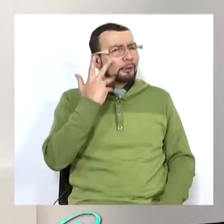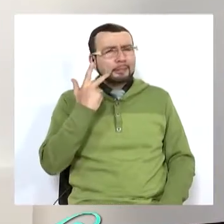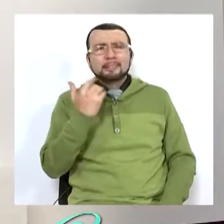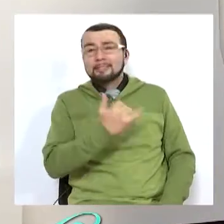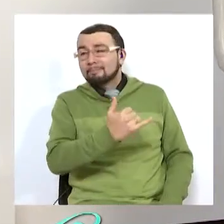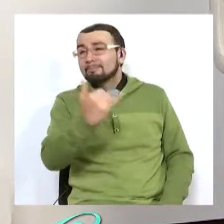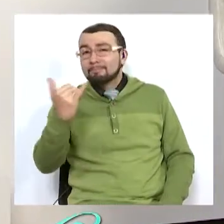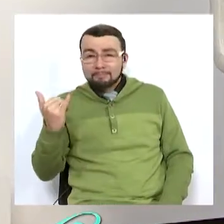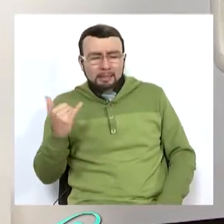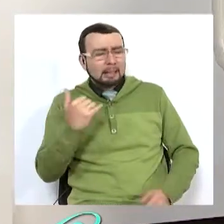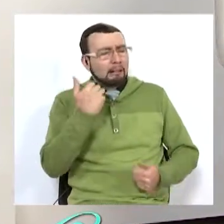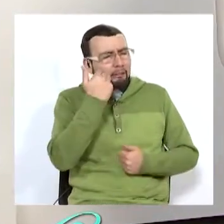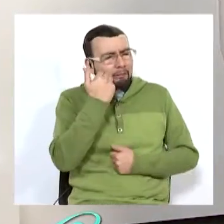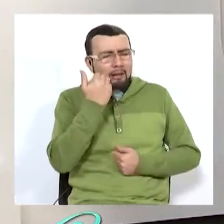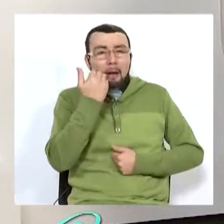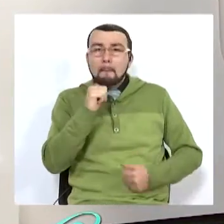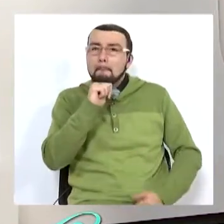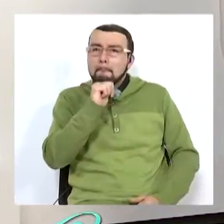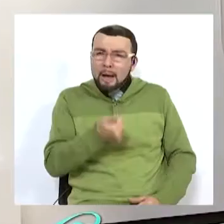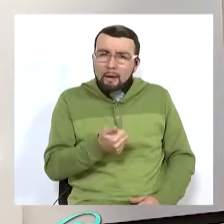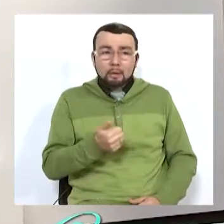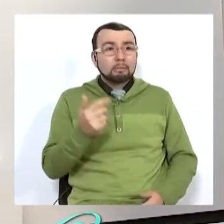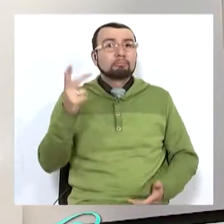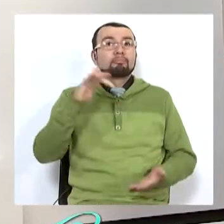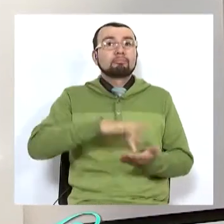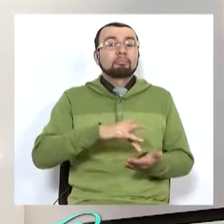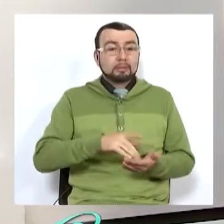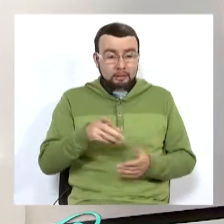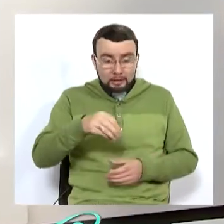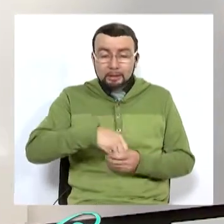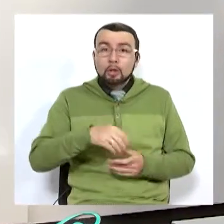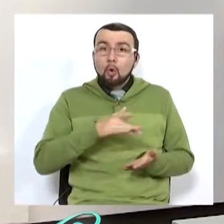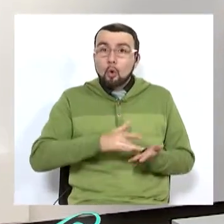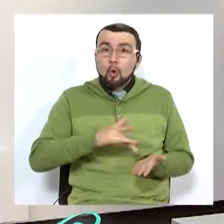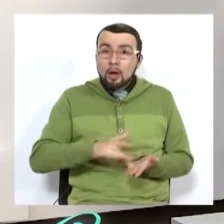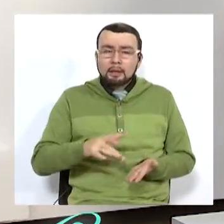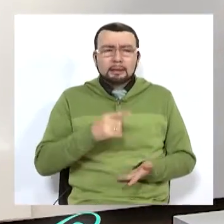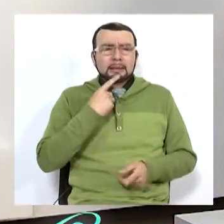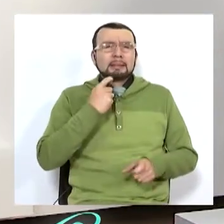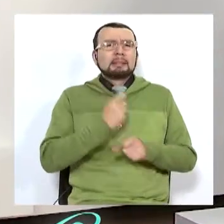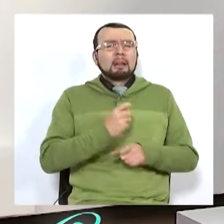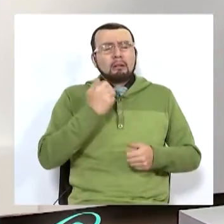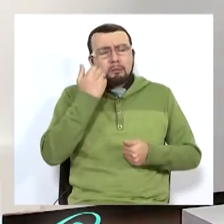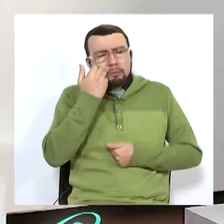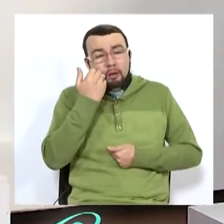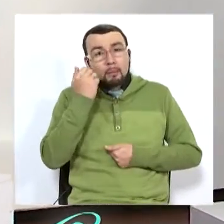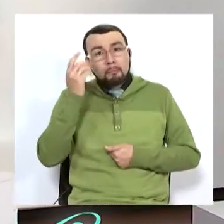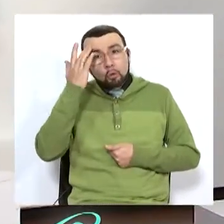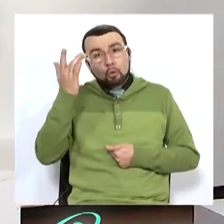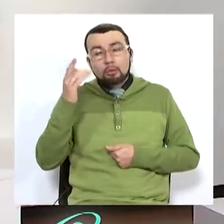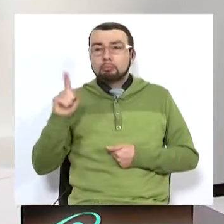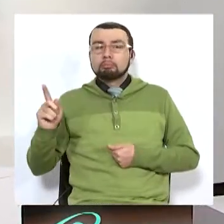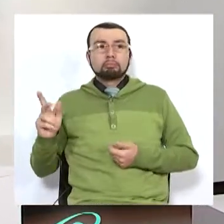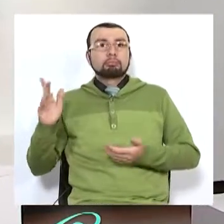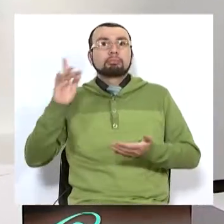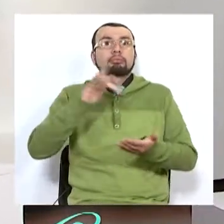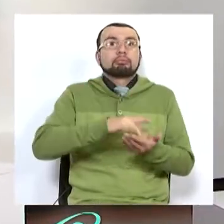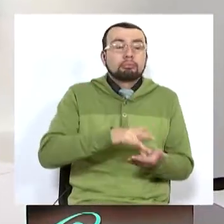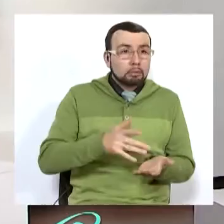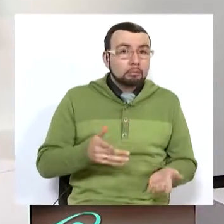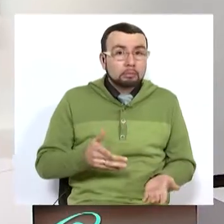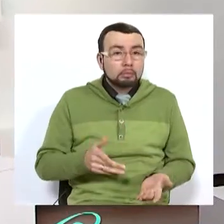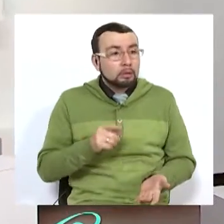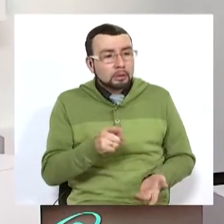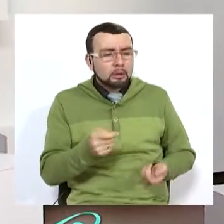complicaciones y dificultades en nuestros centros de urgencias porque la gente va medicada. El farmacéutico le mandó